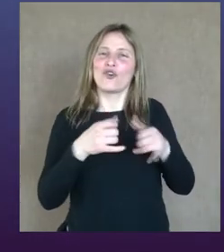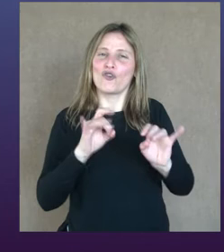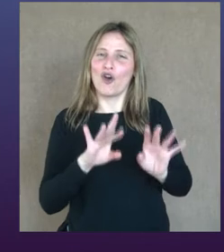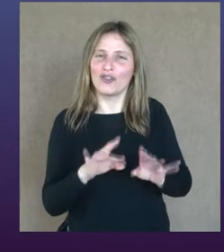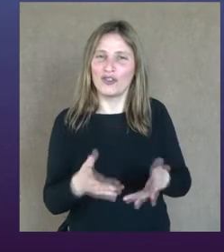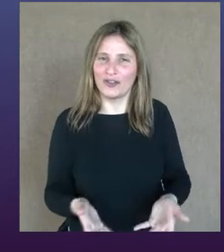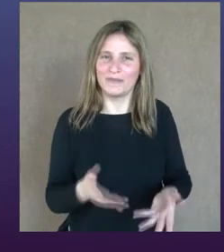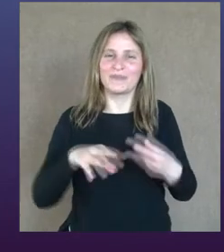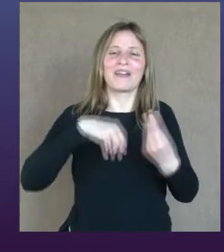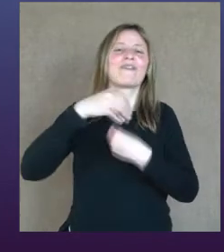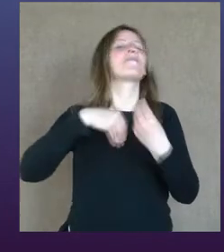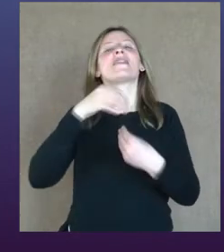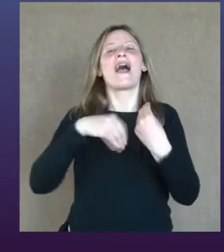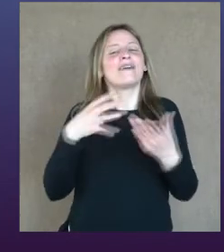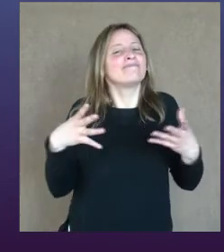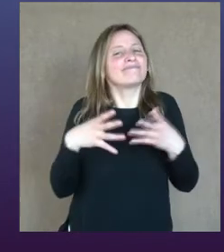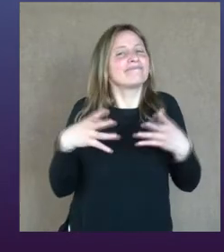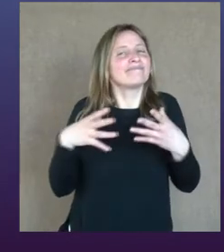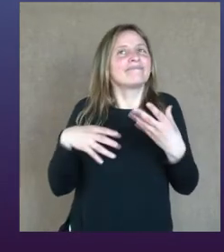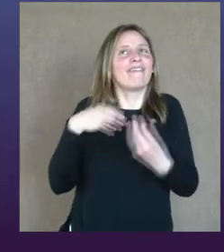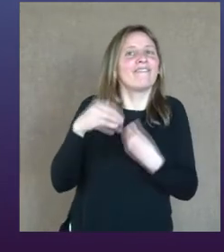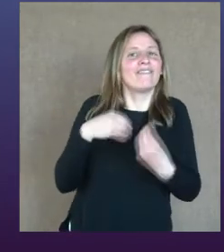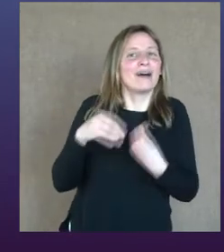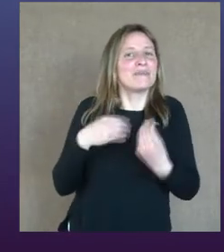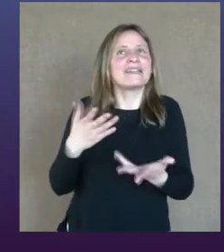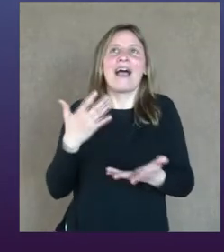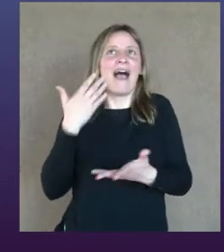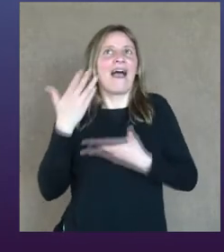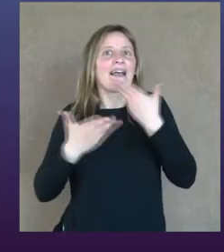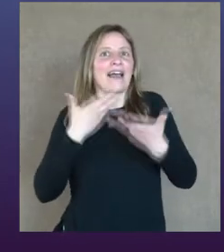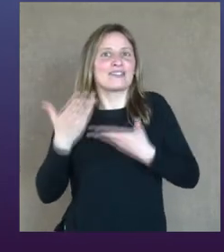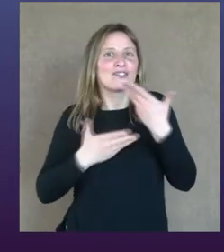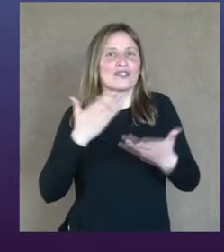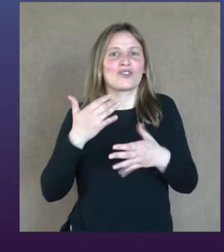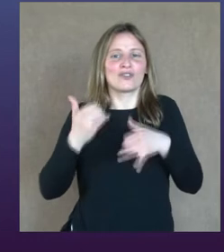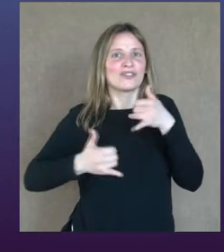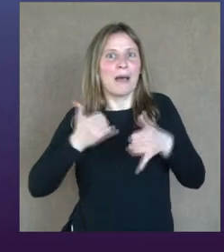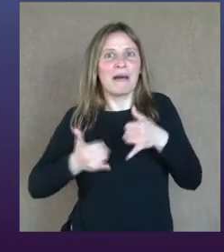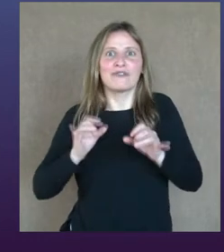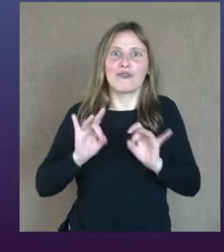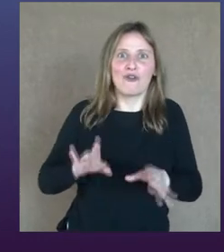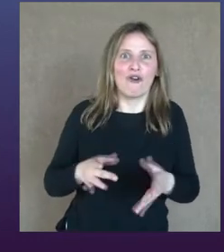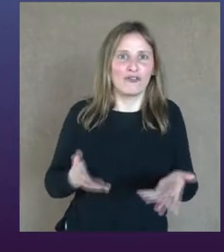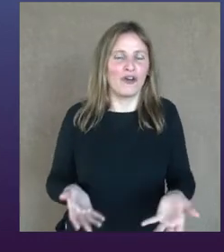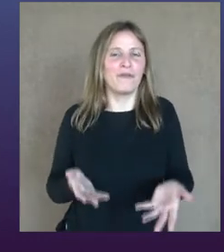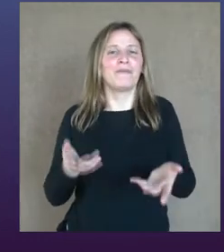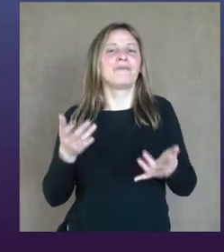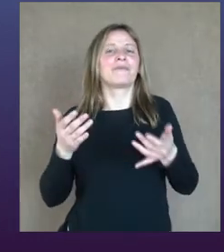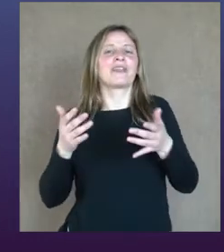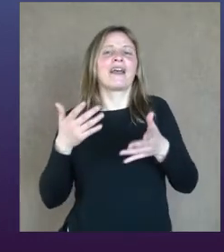¿no? Y somos una generación que cantamos Zapatos Rotos para la familia. Y ahí teníamos un